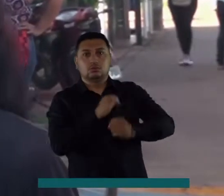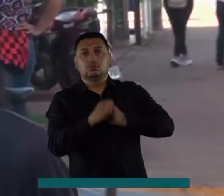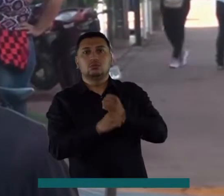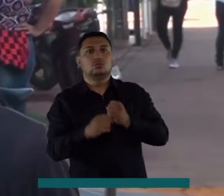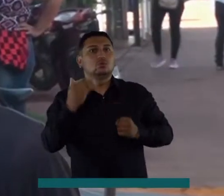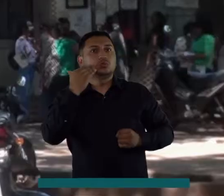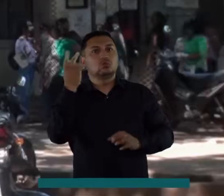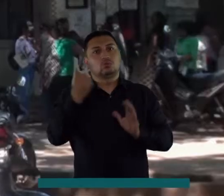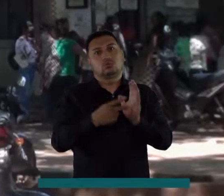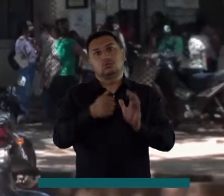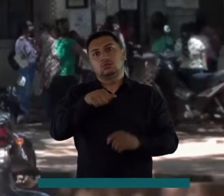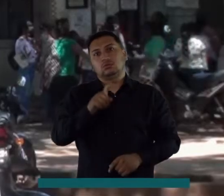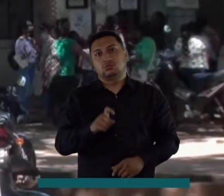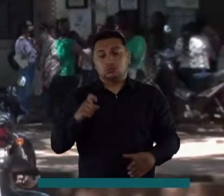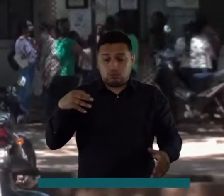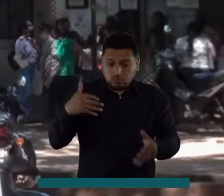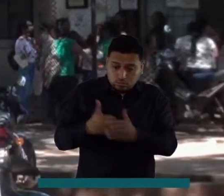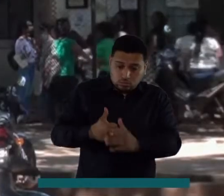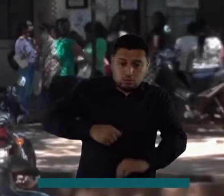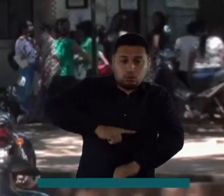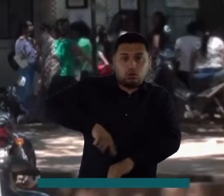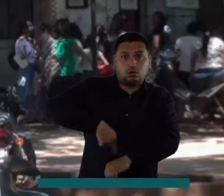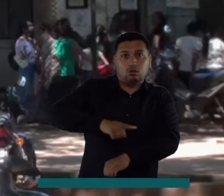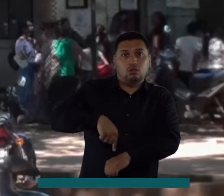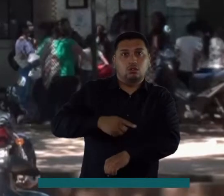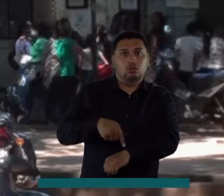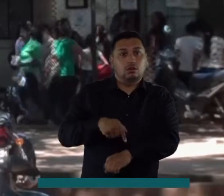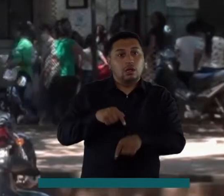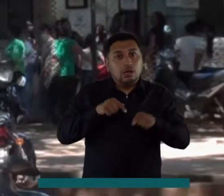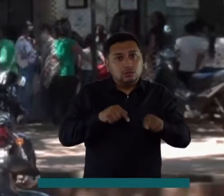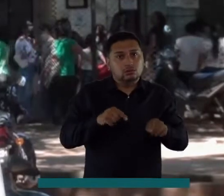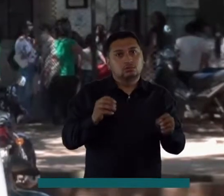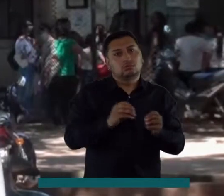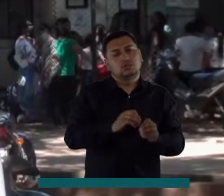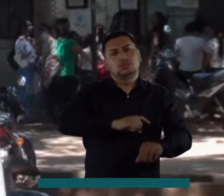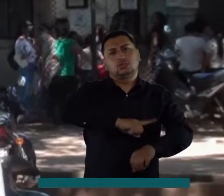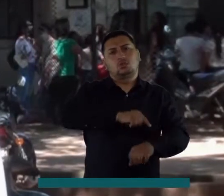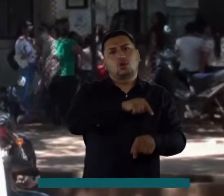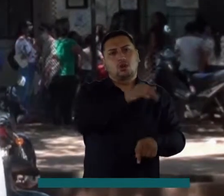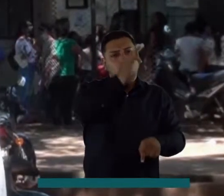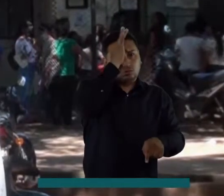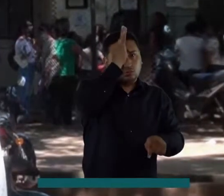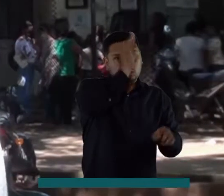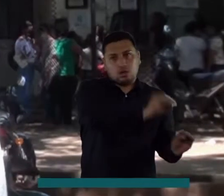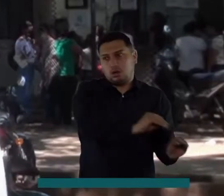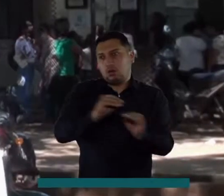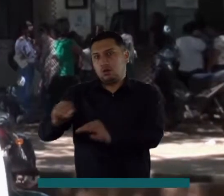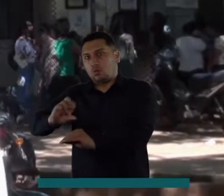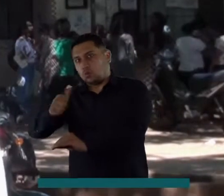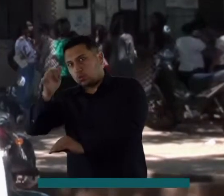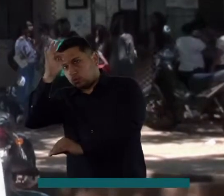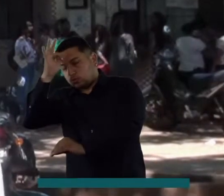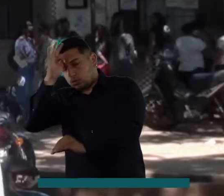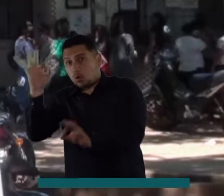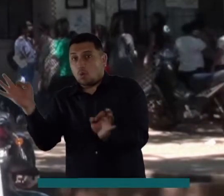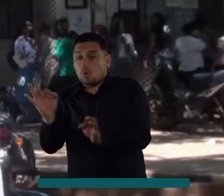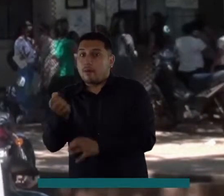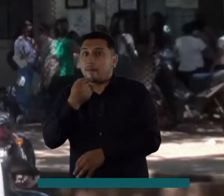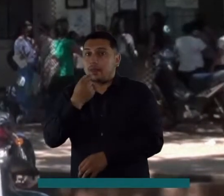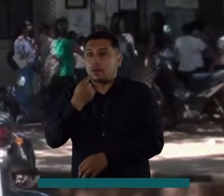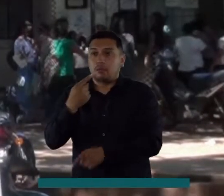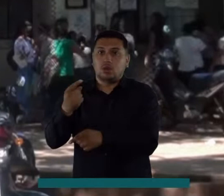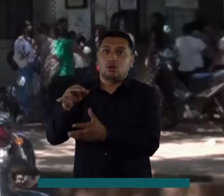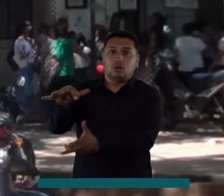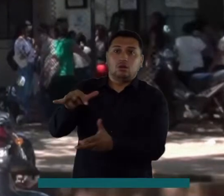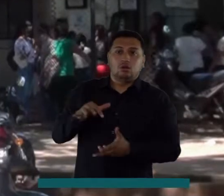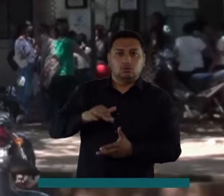que no me la han dado. Largas filas, demoras en traslados y falta de medicamentos son las quejas más frecuentes que reciben en el punto de la alcaldía y en